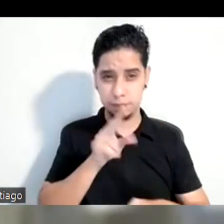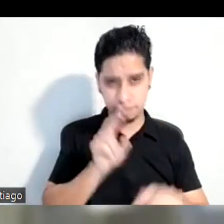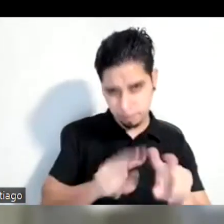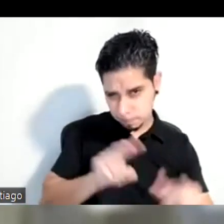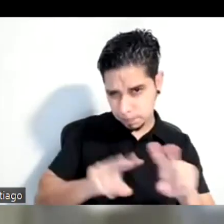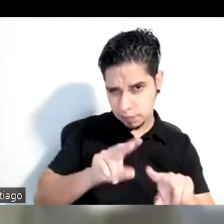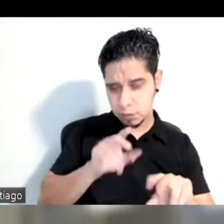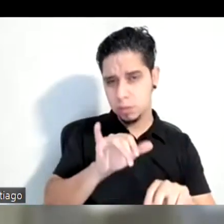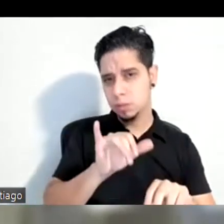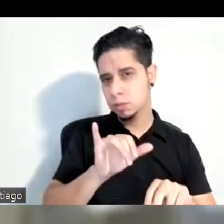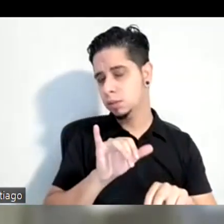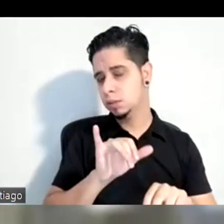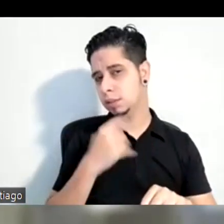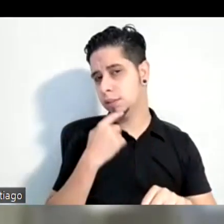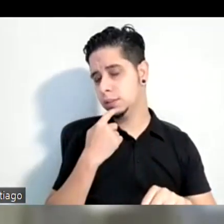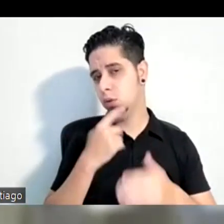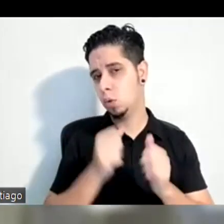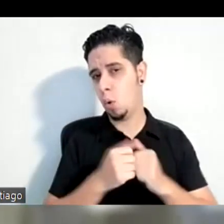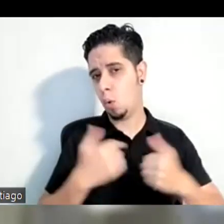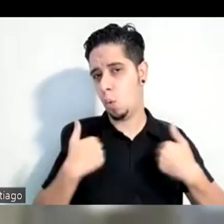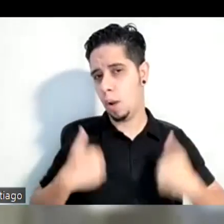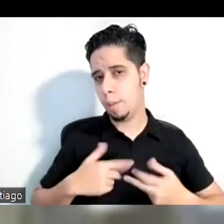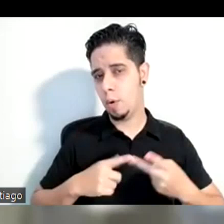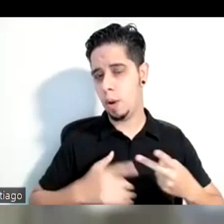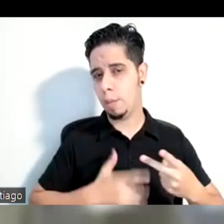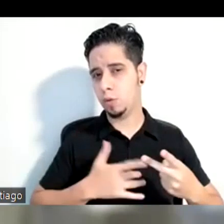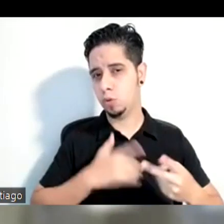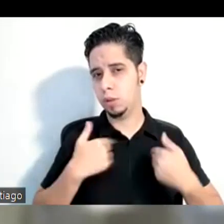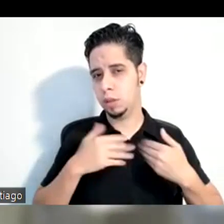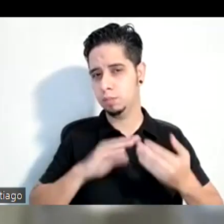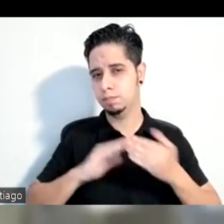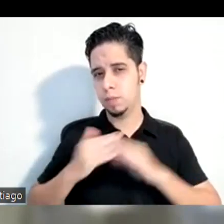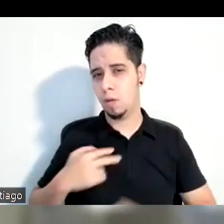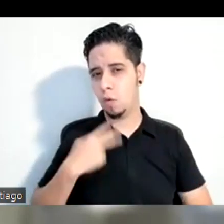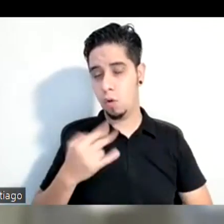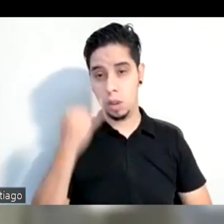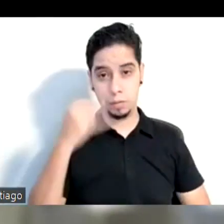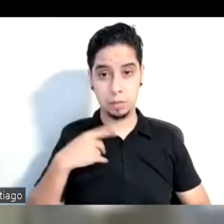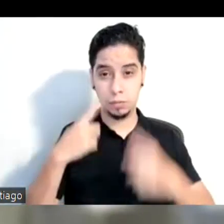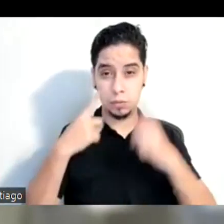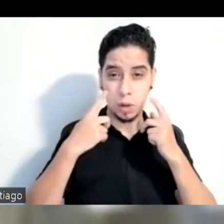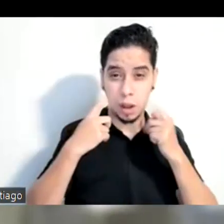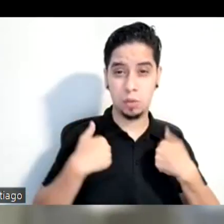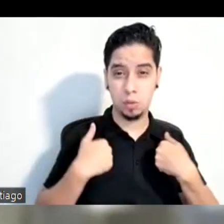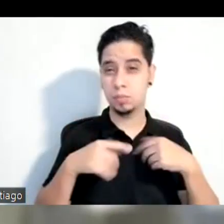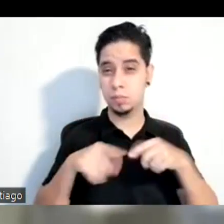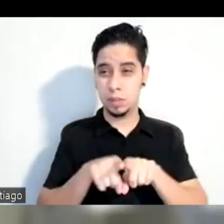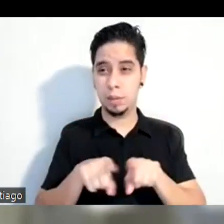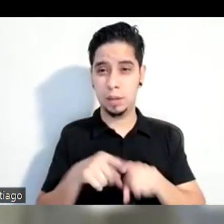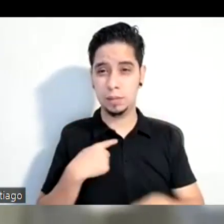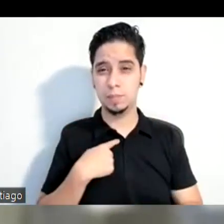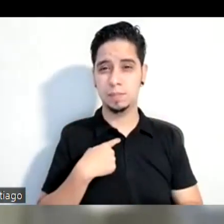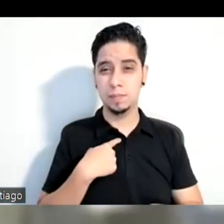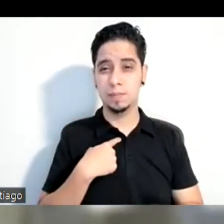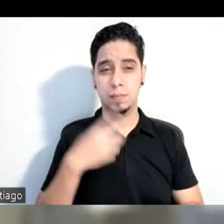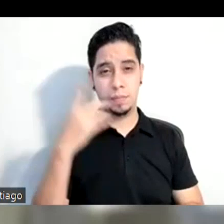la persona está diciendo en su cuerpo y en su emoción, tú lo tienes que poner en voz. Y si la persona está llorando, pues tienes que hacer como que tú estás sobbing para que la